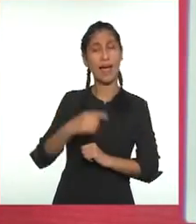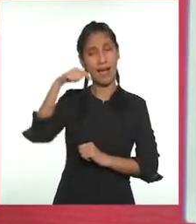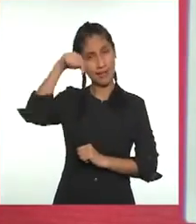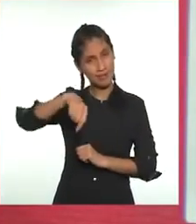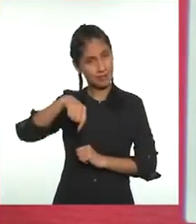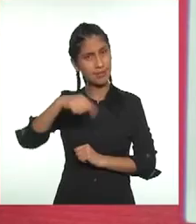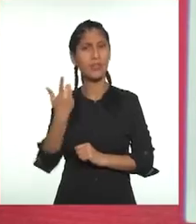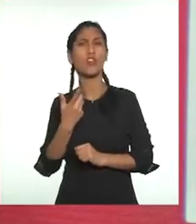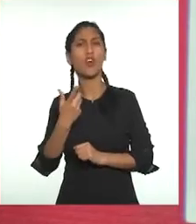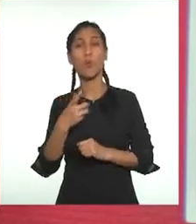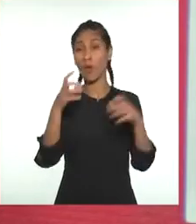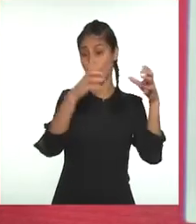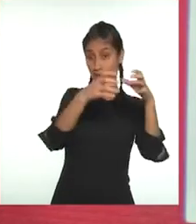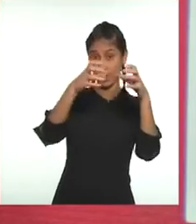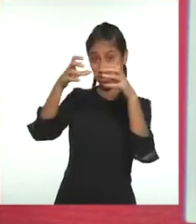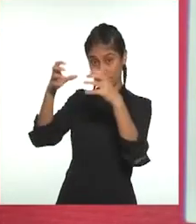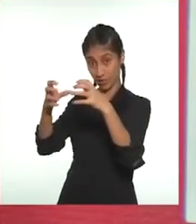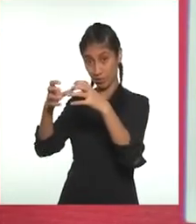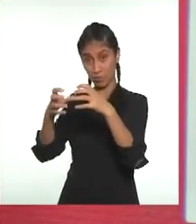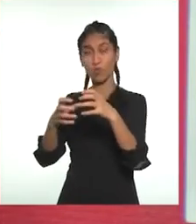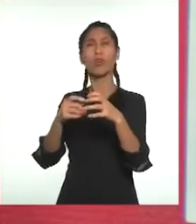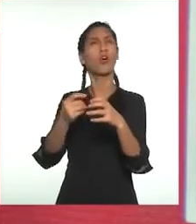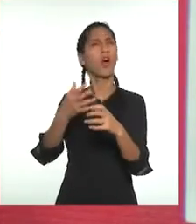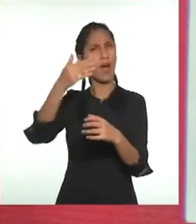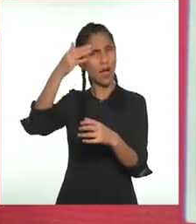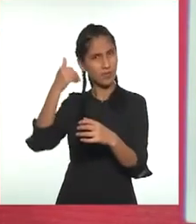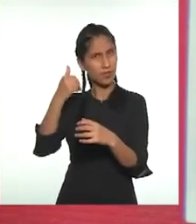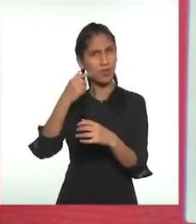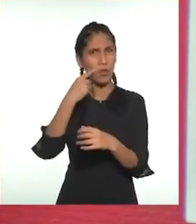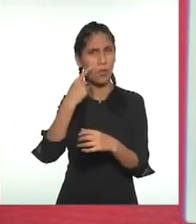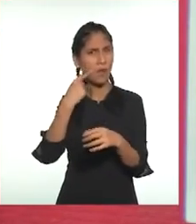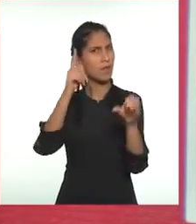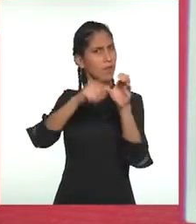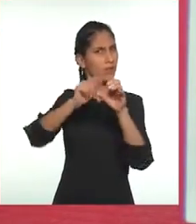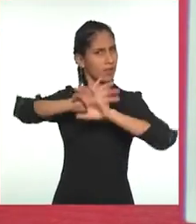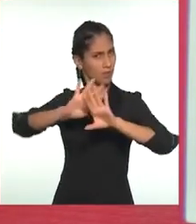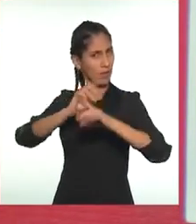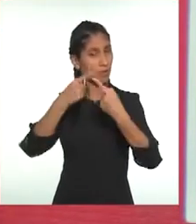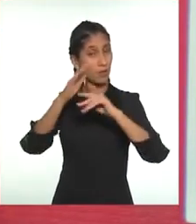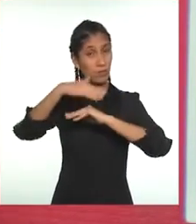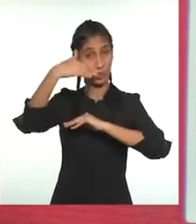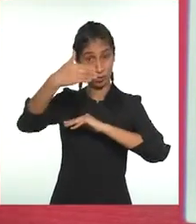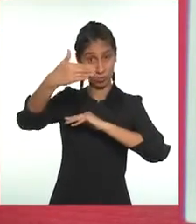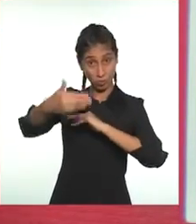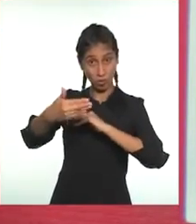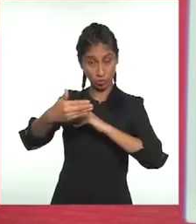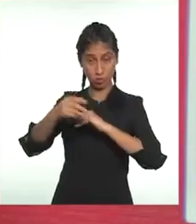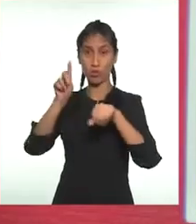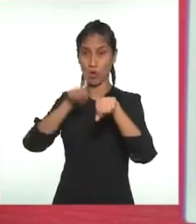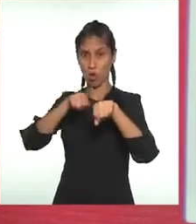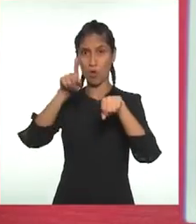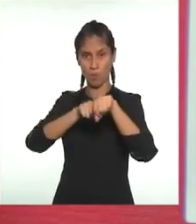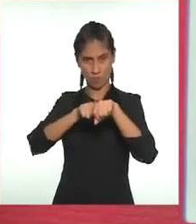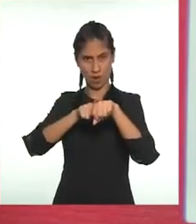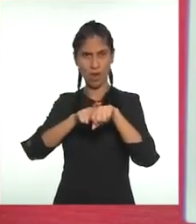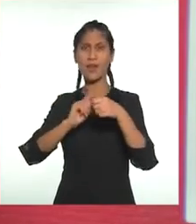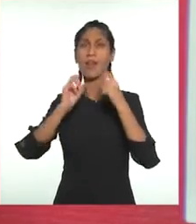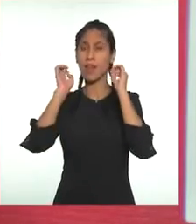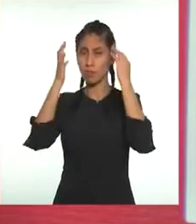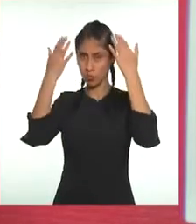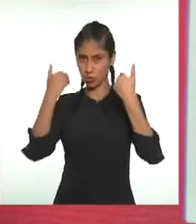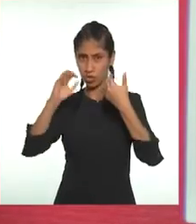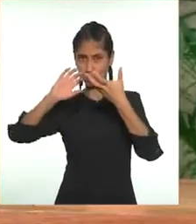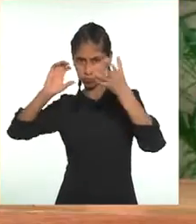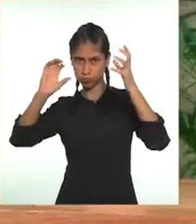en este lugar el equipo estaba compuesto solo por varones? ¿Desde cuándo empezó a pasar que los roles de un equipo audiovisual los ocupamos también